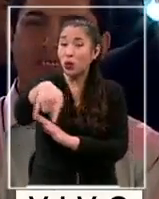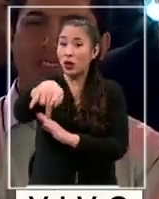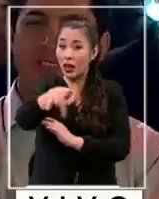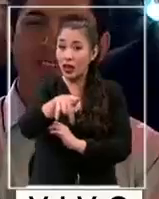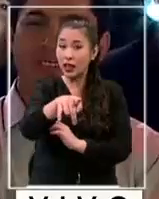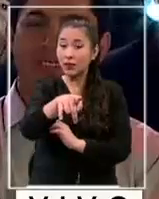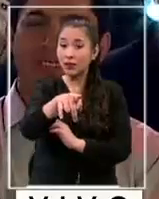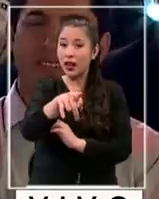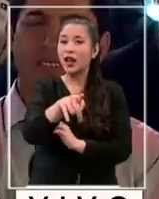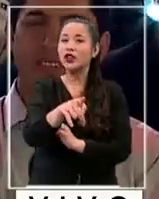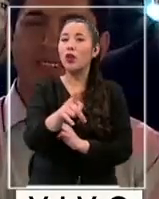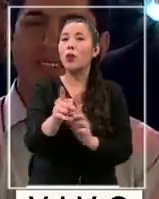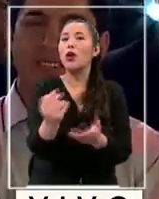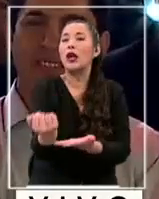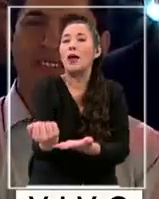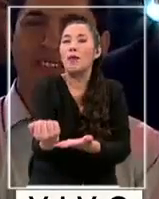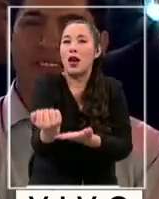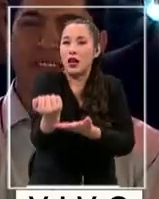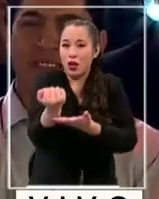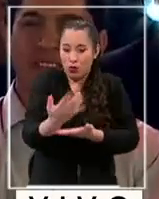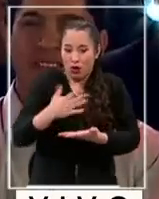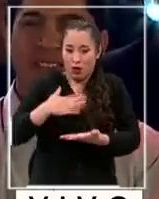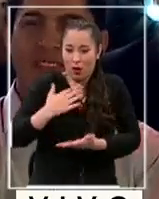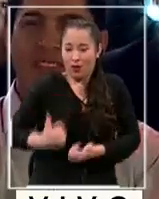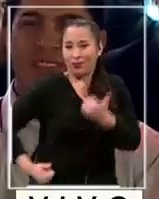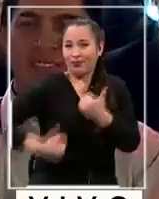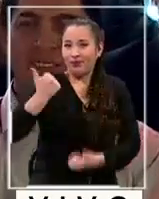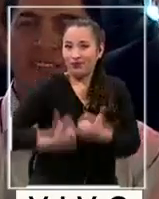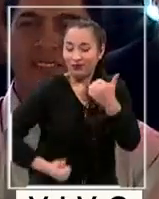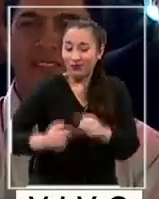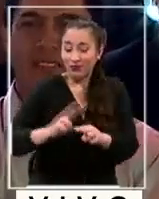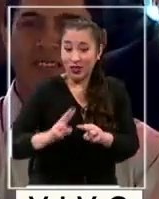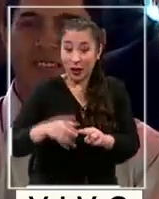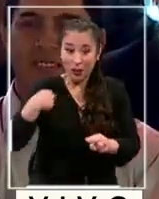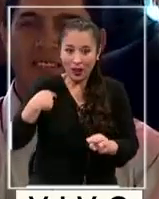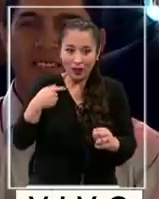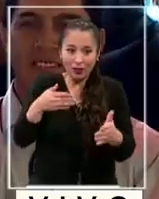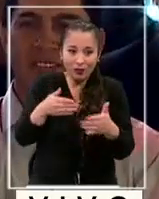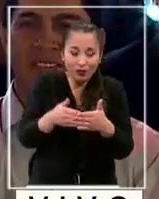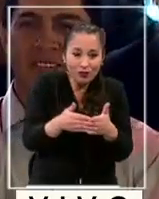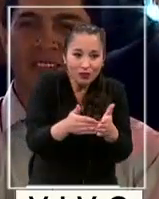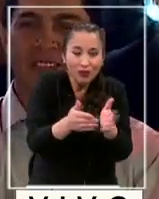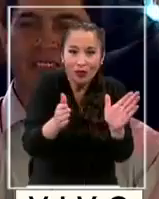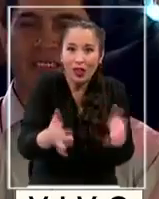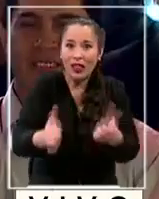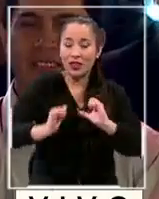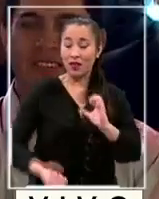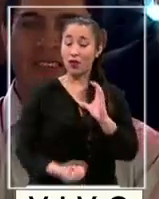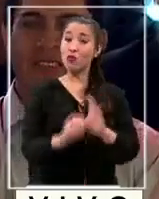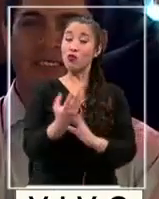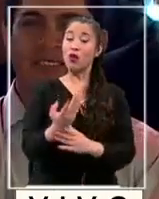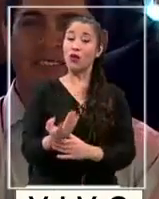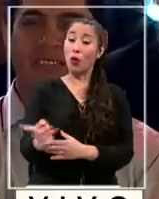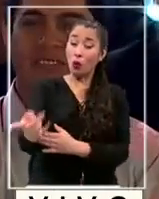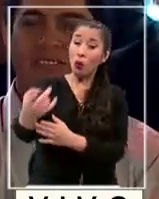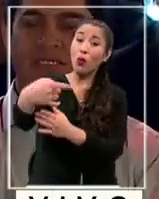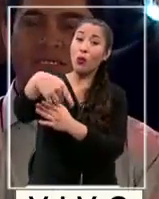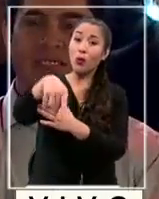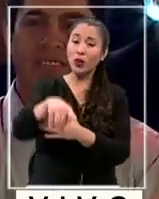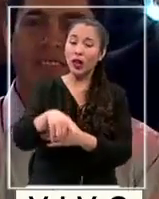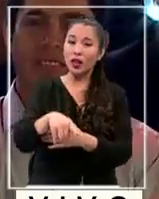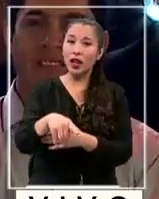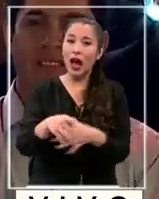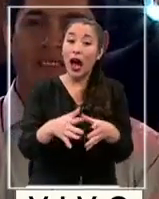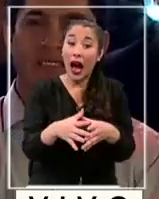los artífices de mi carrera que hoy día me tiene a las puertas de este gran desafío. Ustedes han